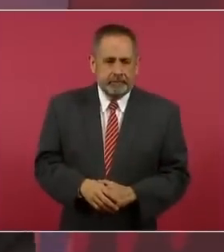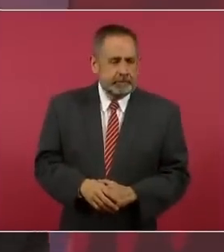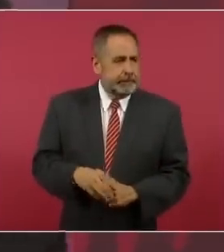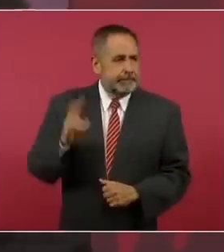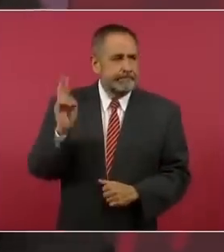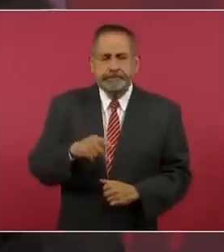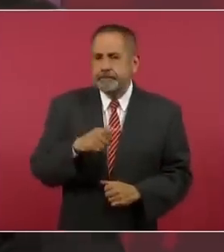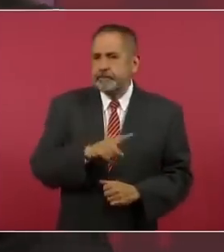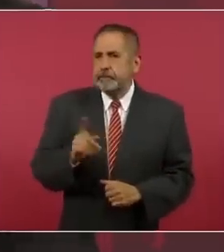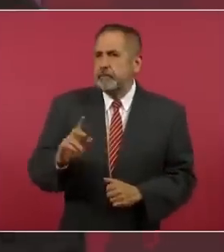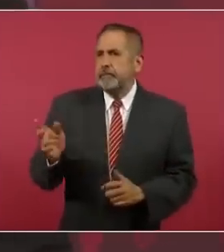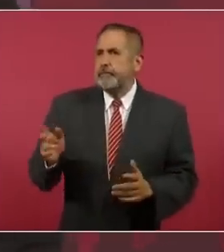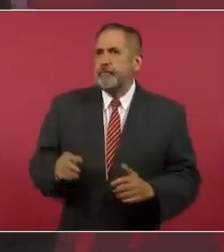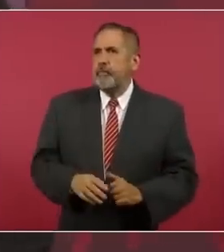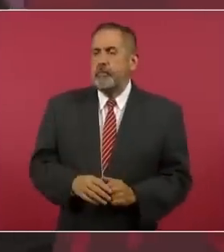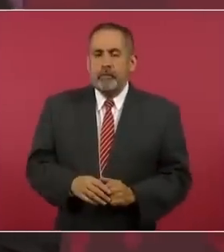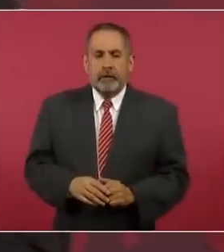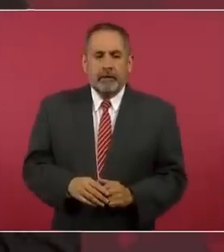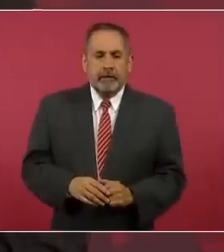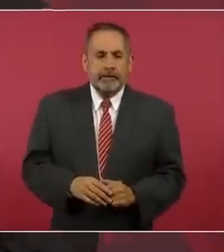realmente